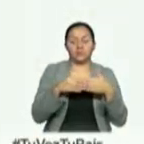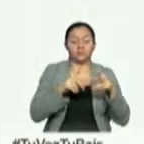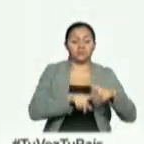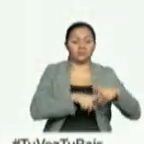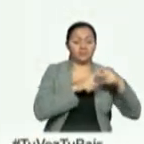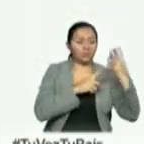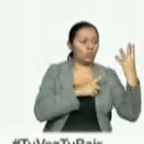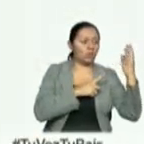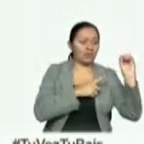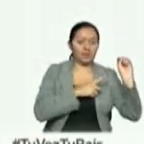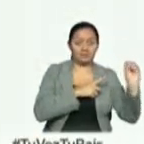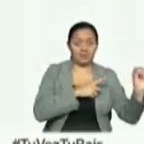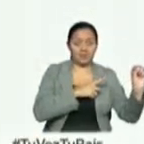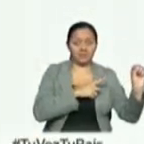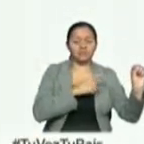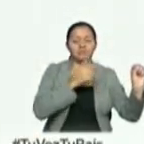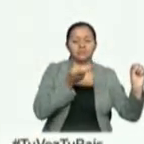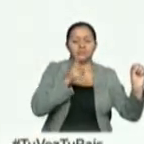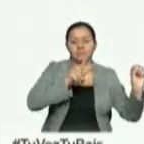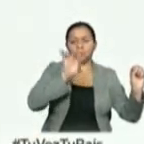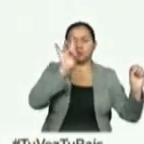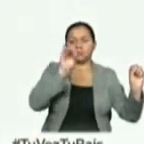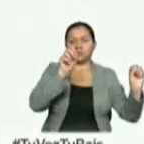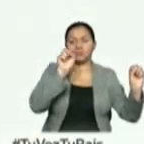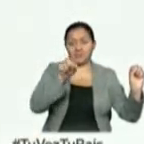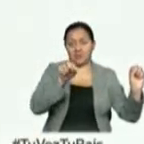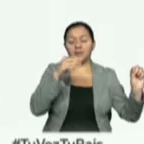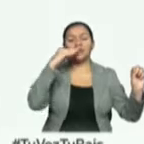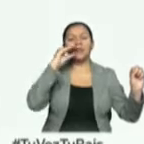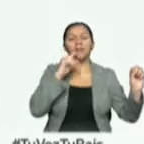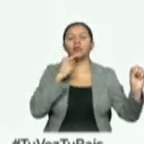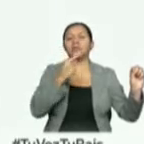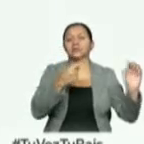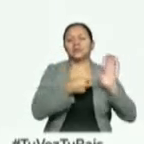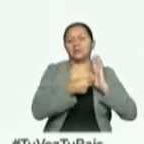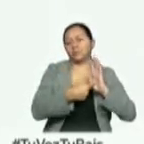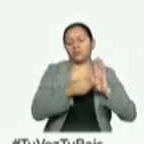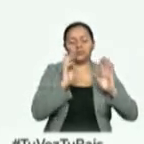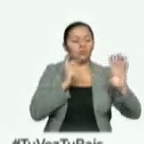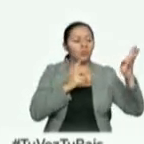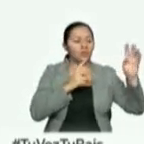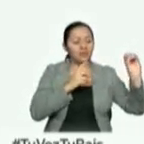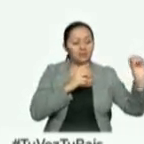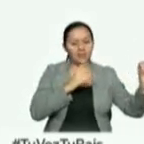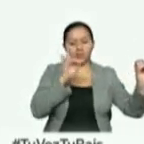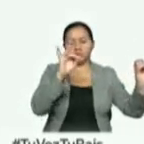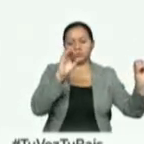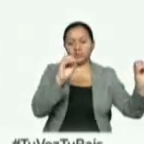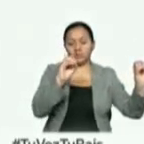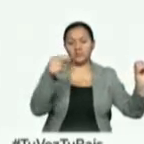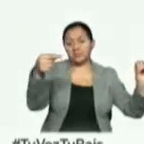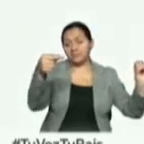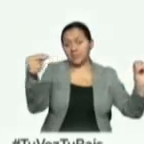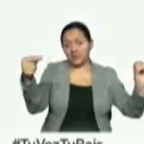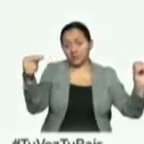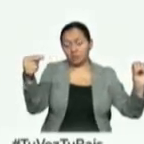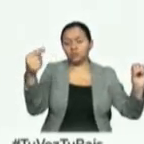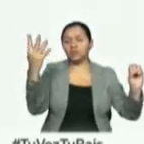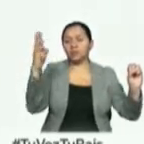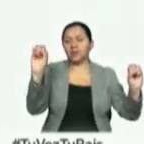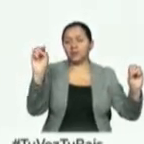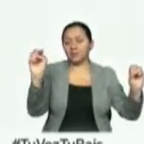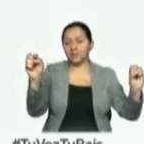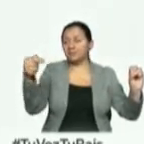dólares impuestos que de acuerdo a nebot se está pagando 13 mil dólares 80 mil menos 40 mil menos 13 mil